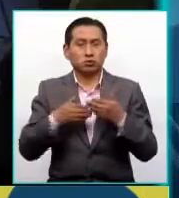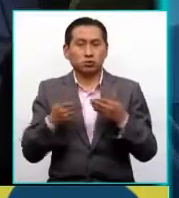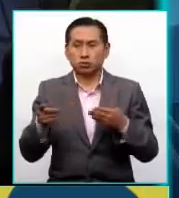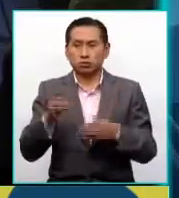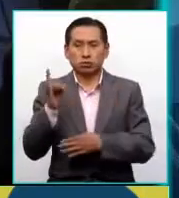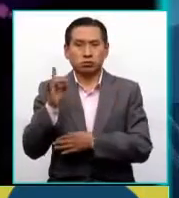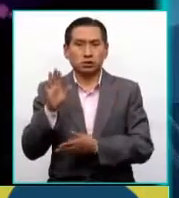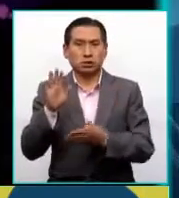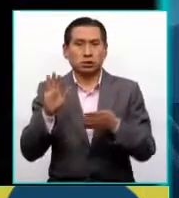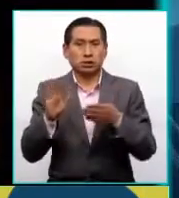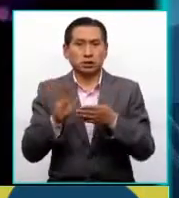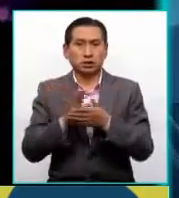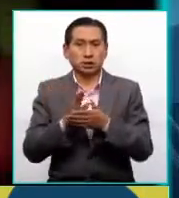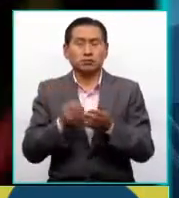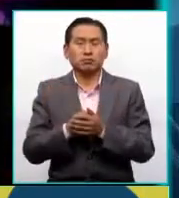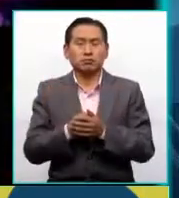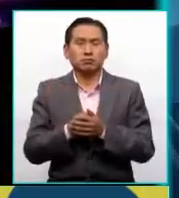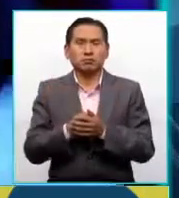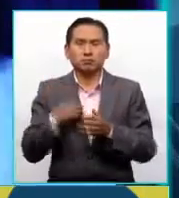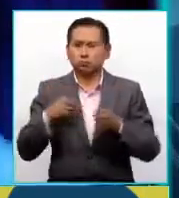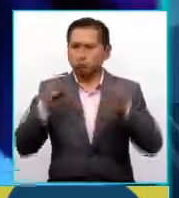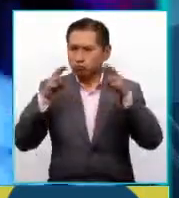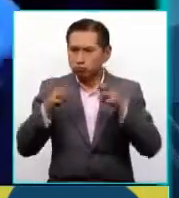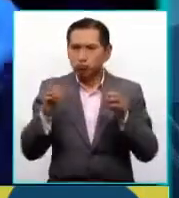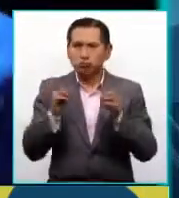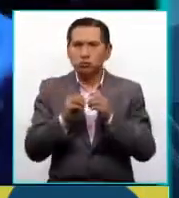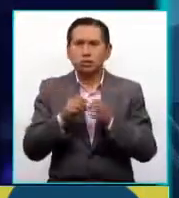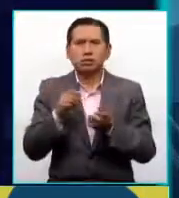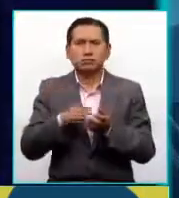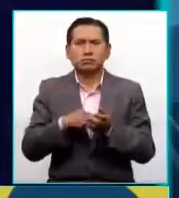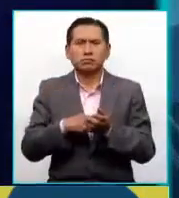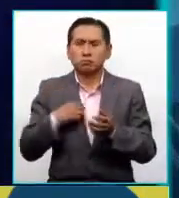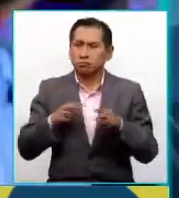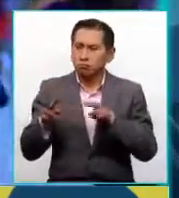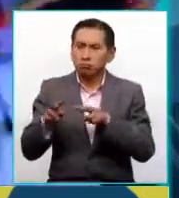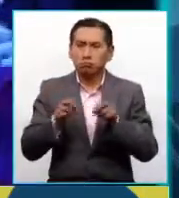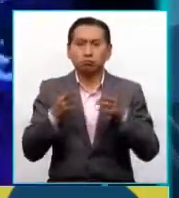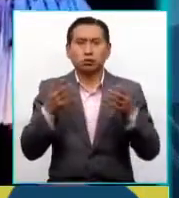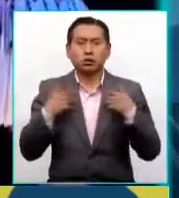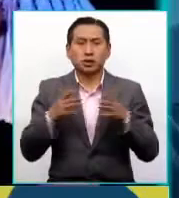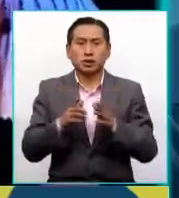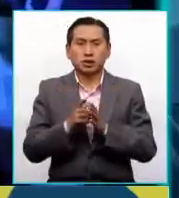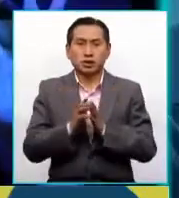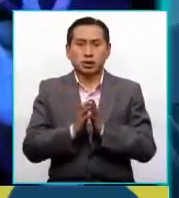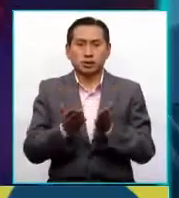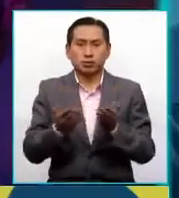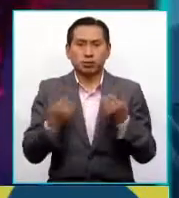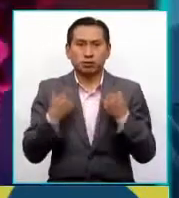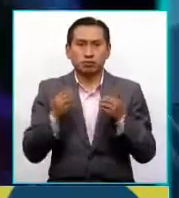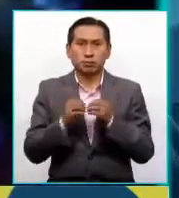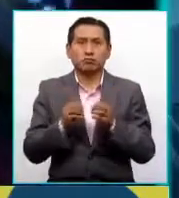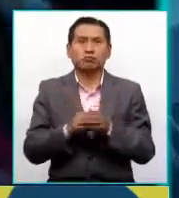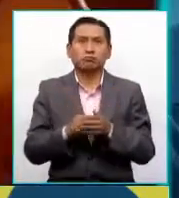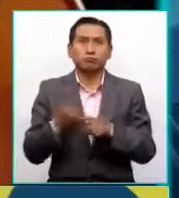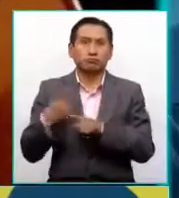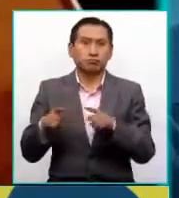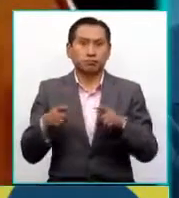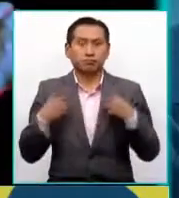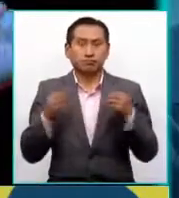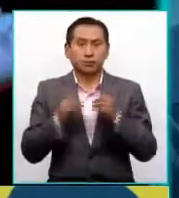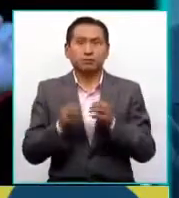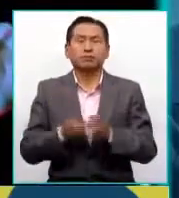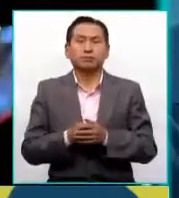¿no? Entonces me puse a investigar y encontré muchos libros, muchos textos muy, muy ricos que